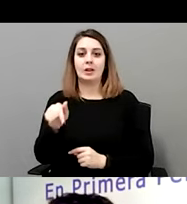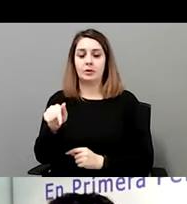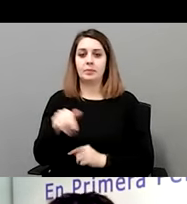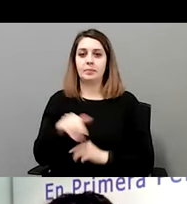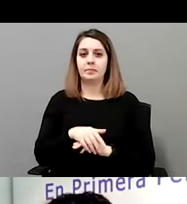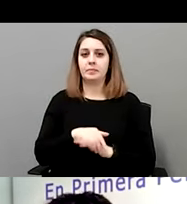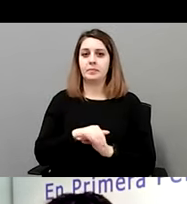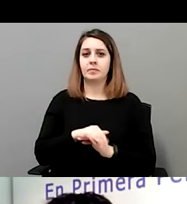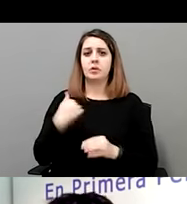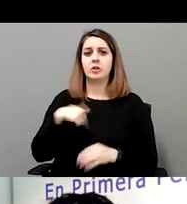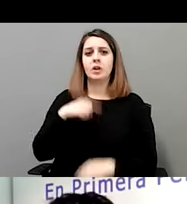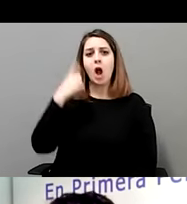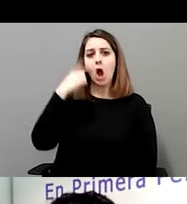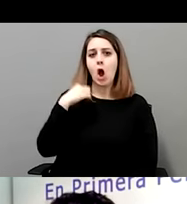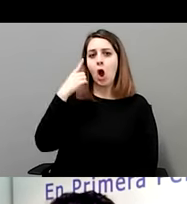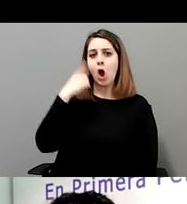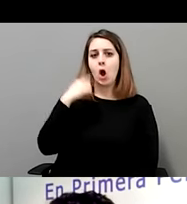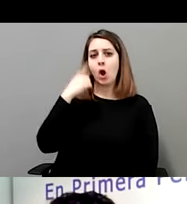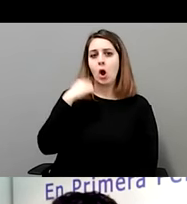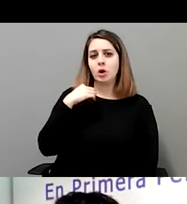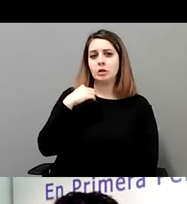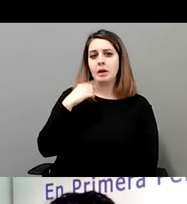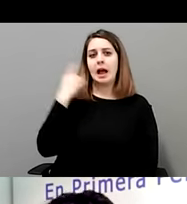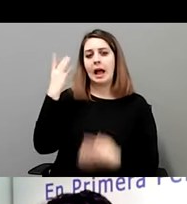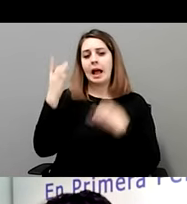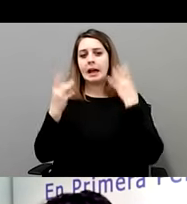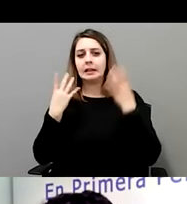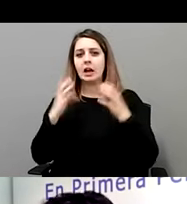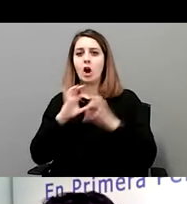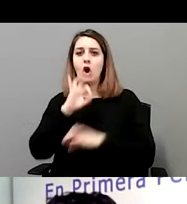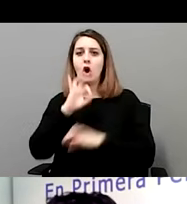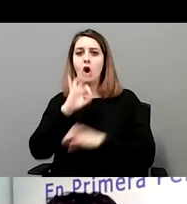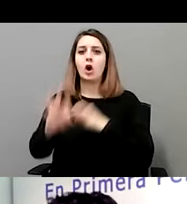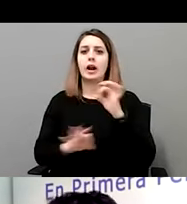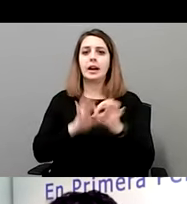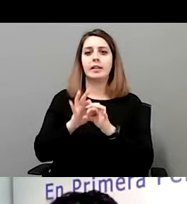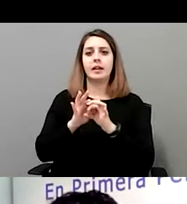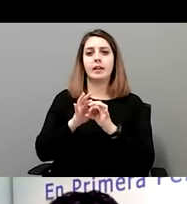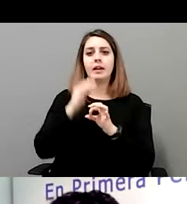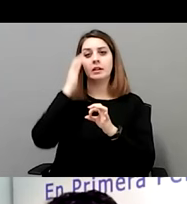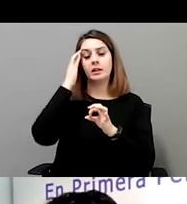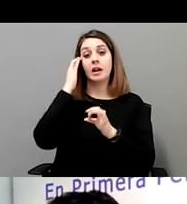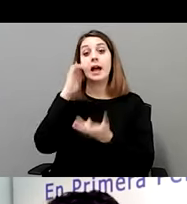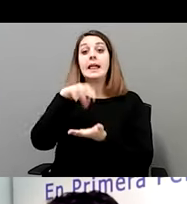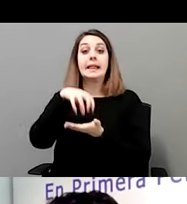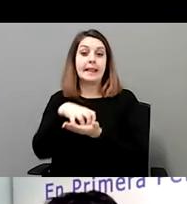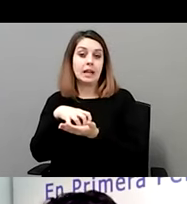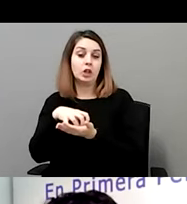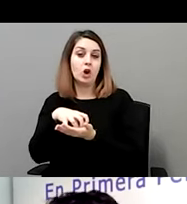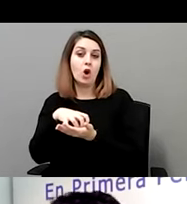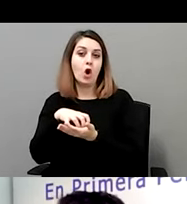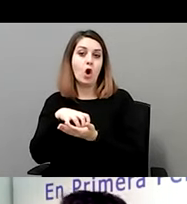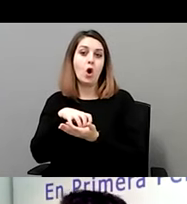muy acostumbrados a las actividades organizadas por un centro,